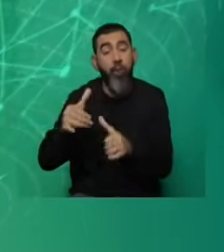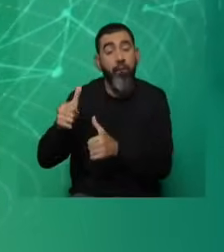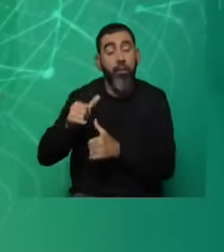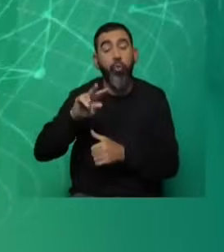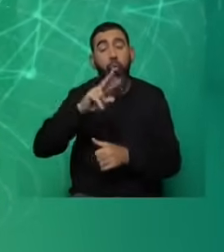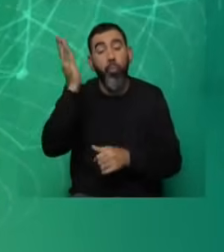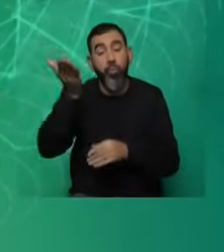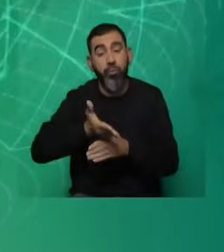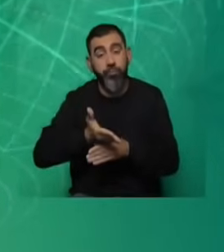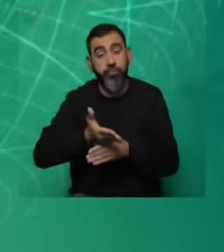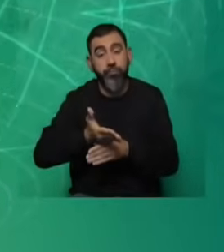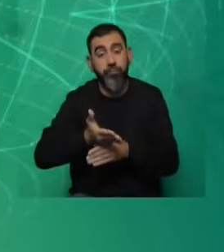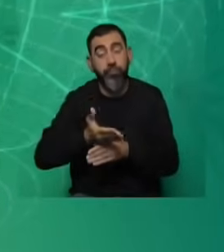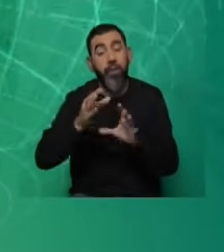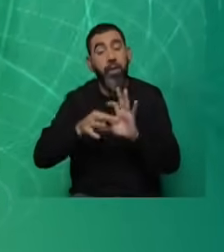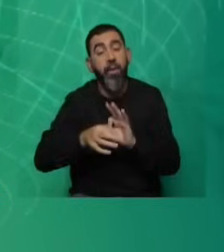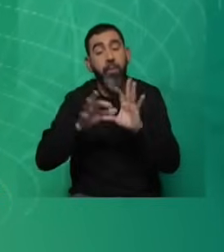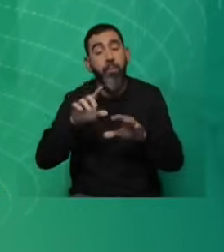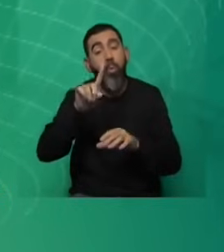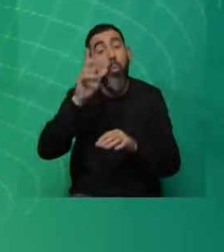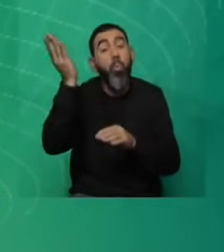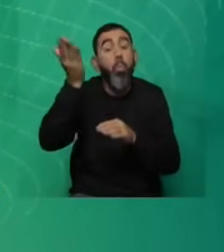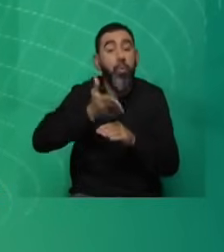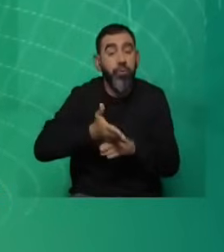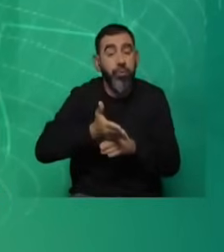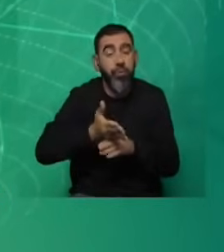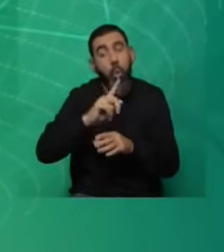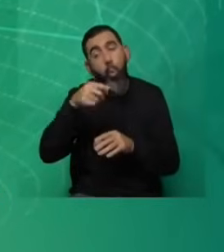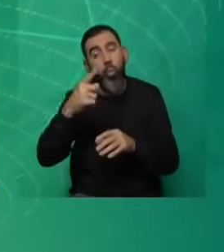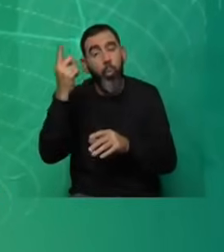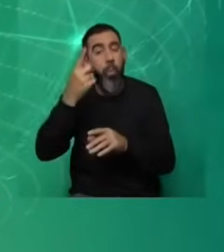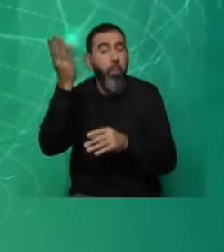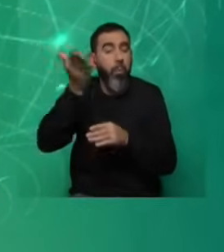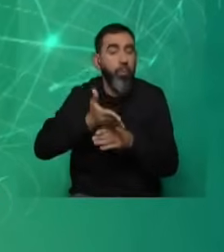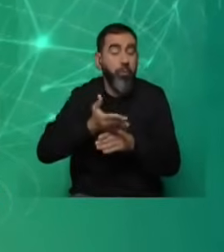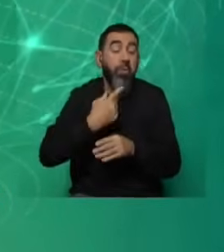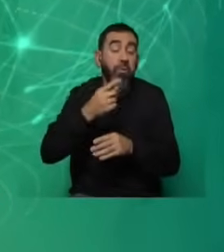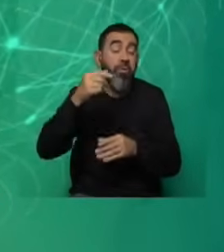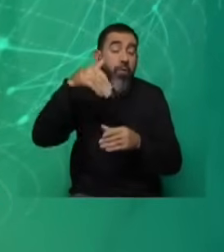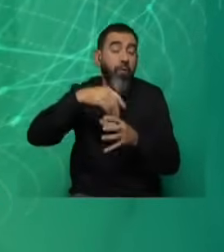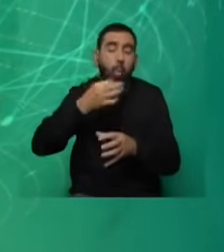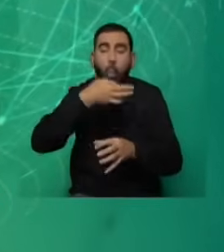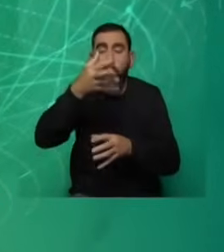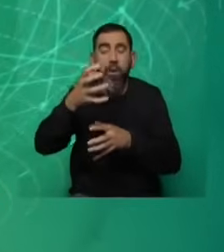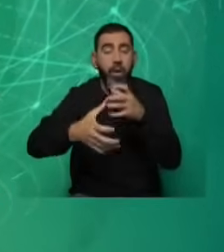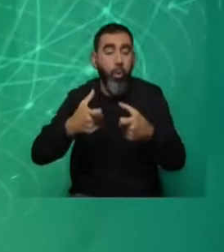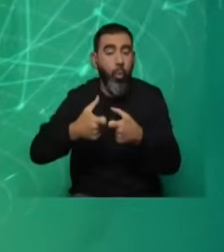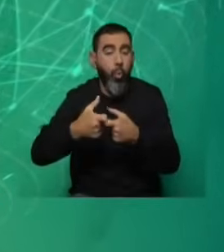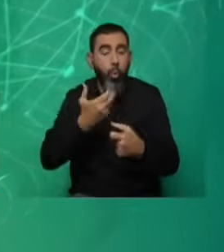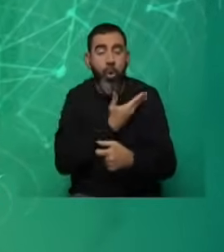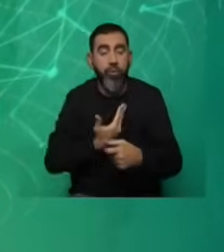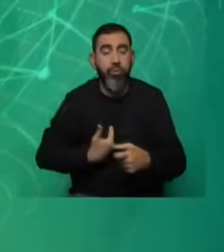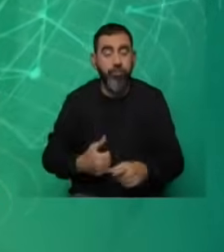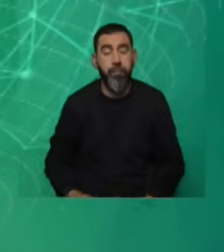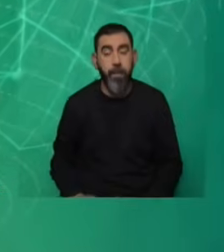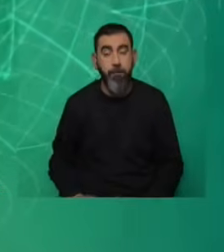abierto con 2% el partido independiente obtendría 1% y otro 1% dice que votaría a cualquiera de los partidos de la coalición